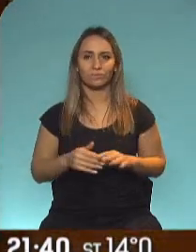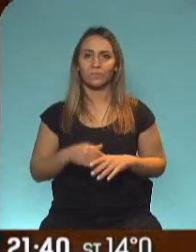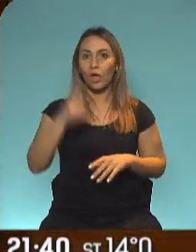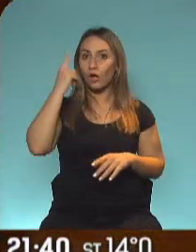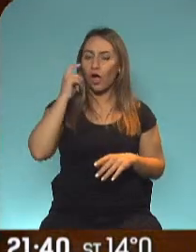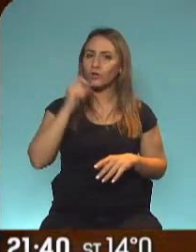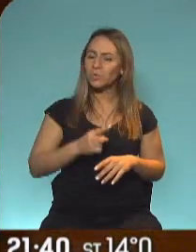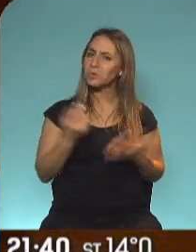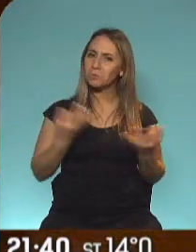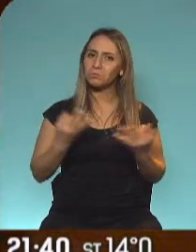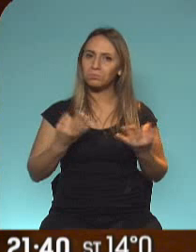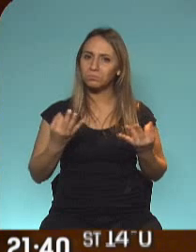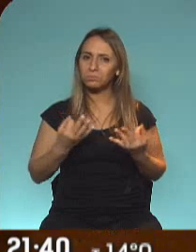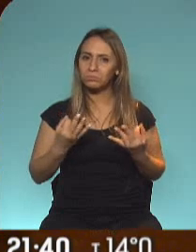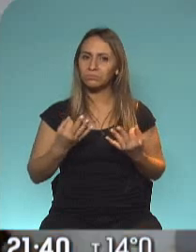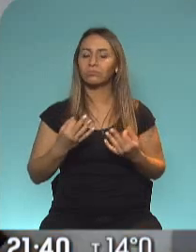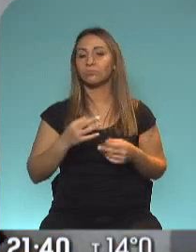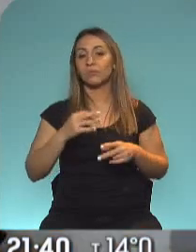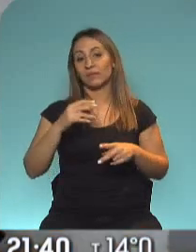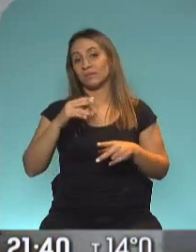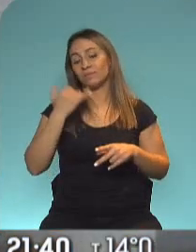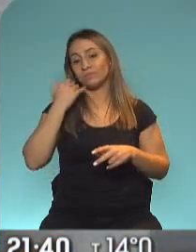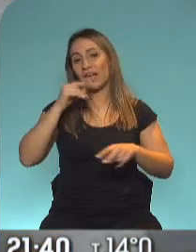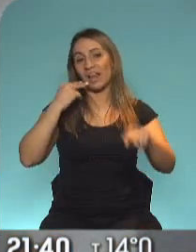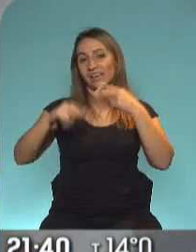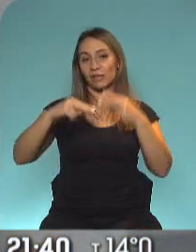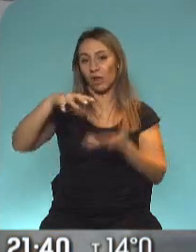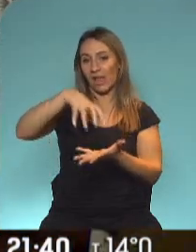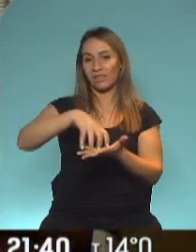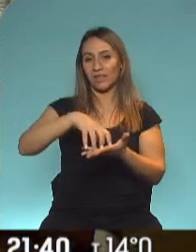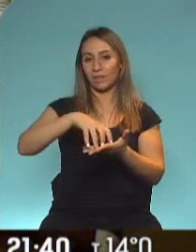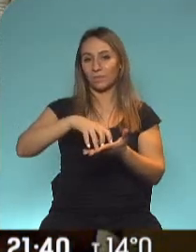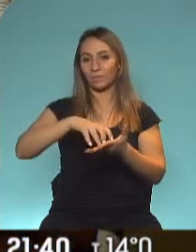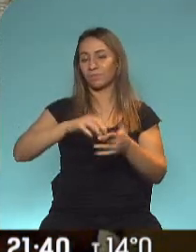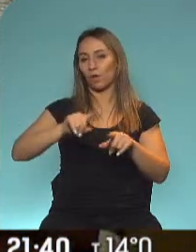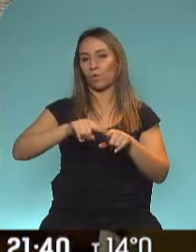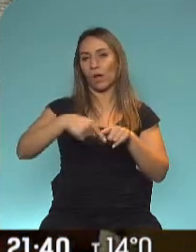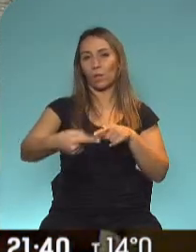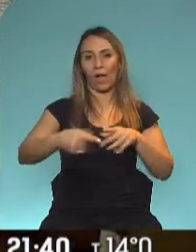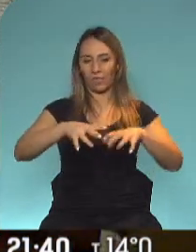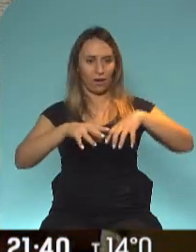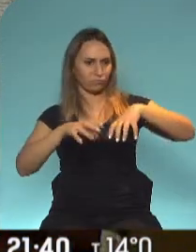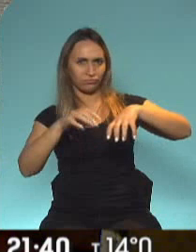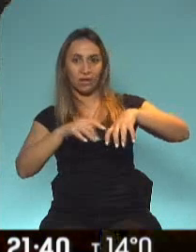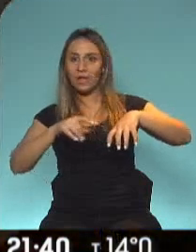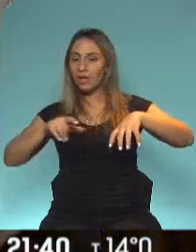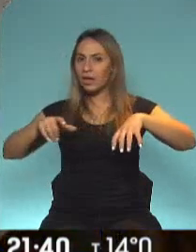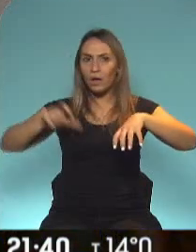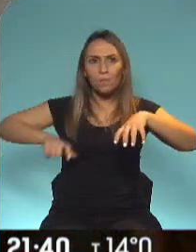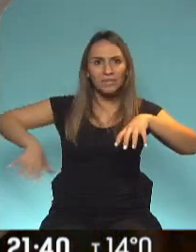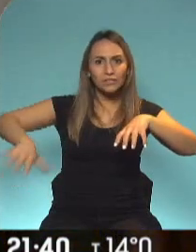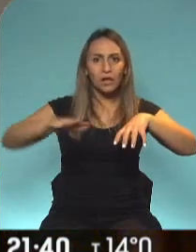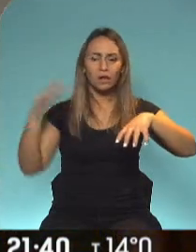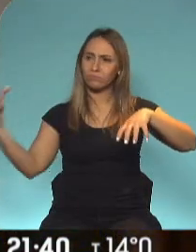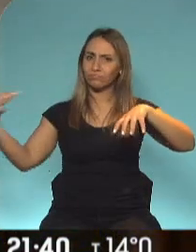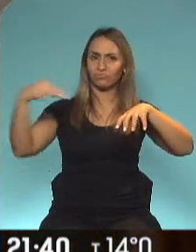costumbre bueno. Restaurante abajo allá, una cuadra más o menos, y todo el vecino vienen, ¿qué